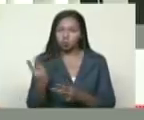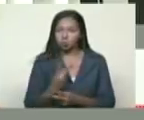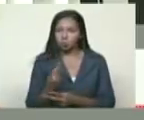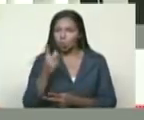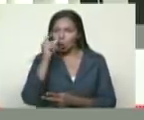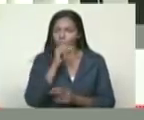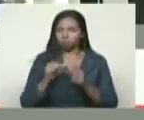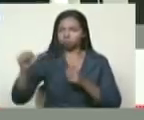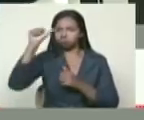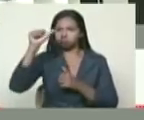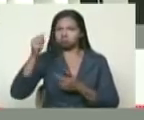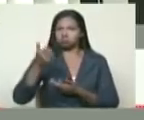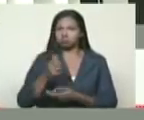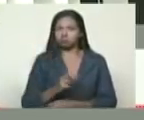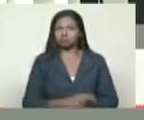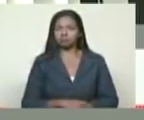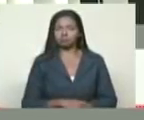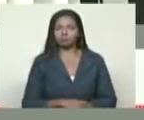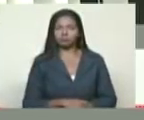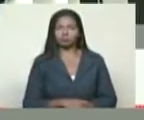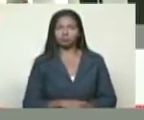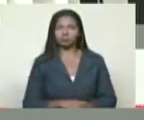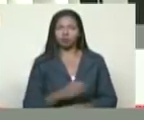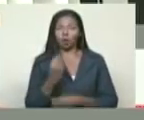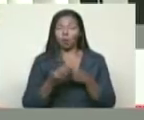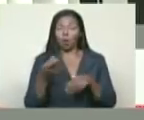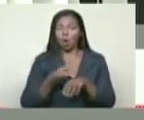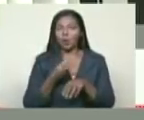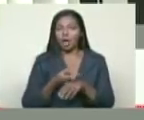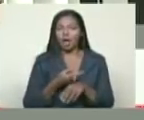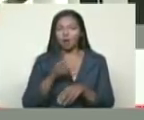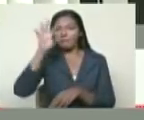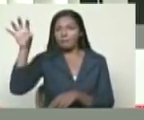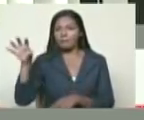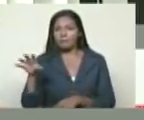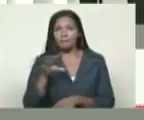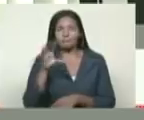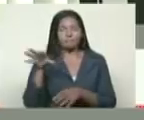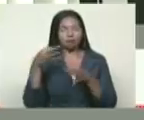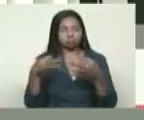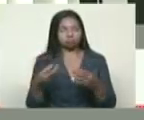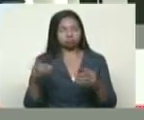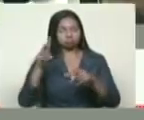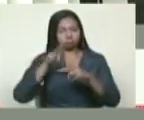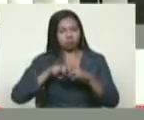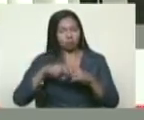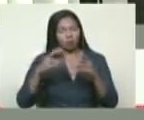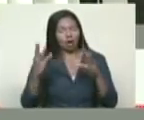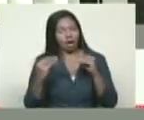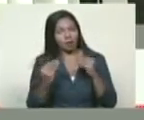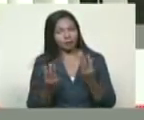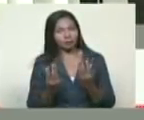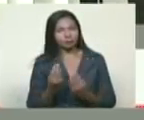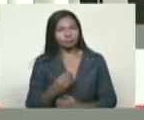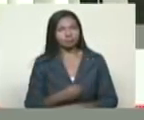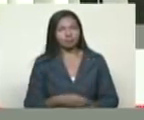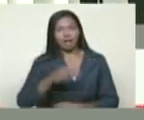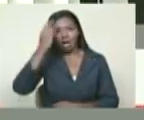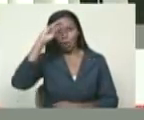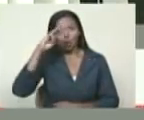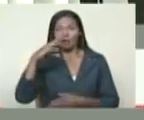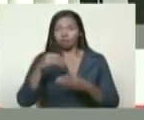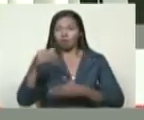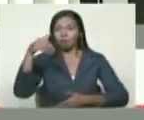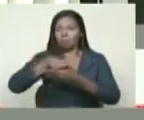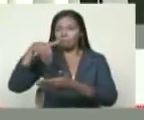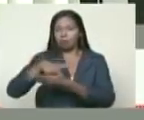adultos, como gobiernos de países civilizados, a entendernos. Han metido a Cuba en todo el